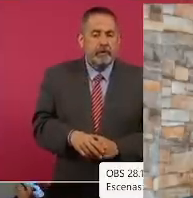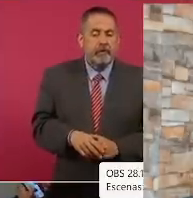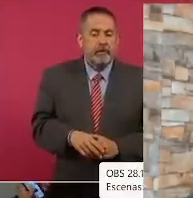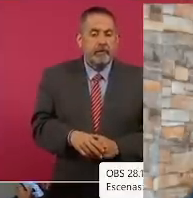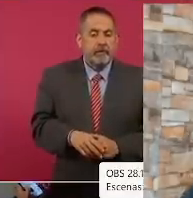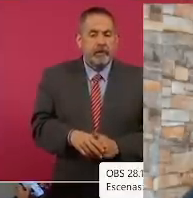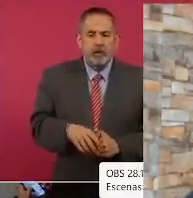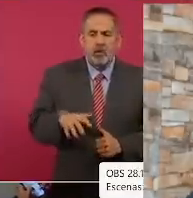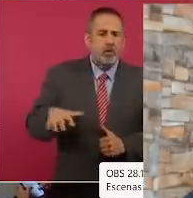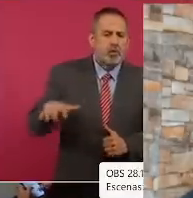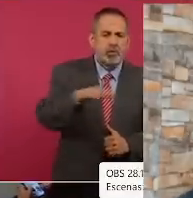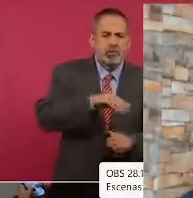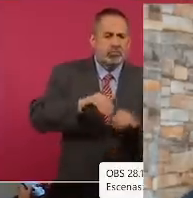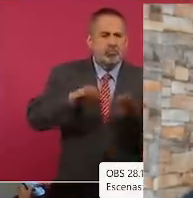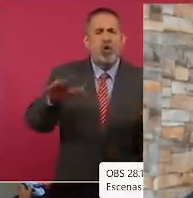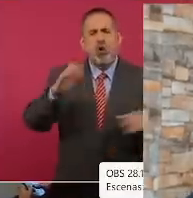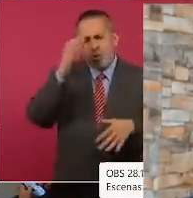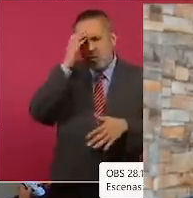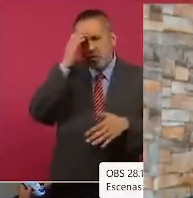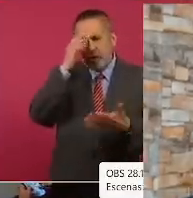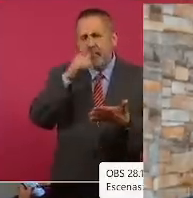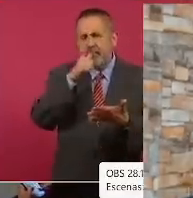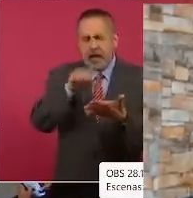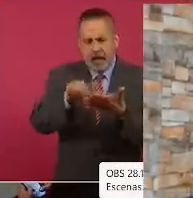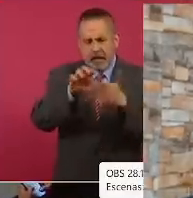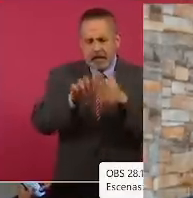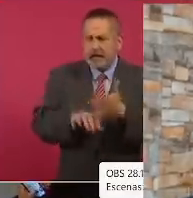se conozca la carta